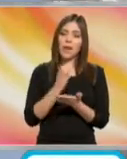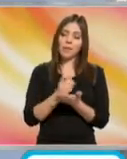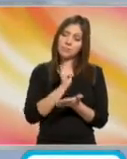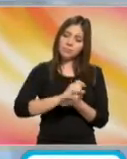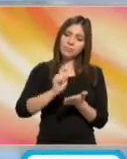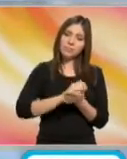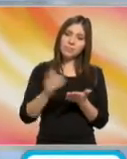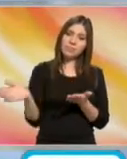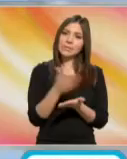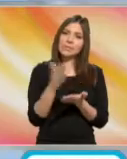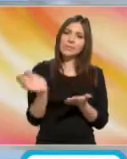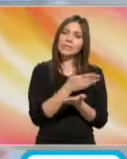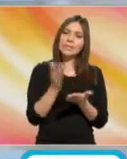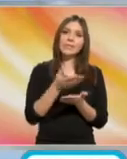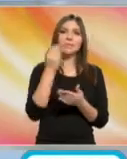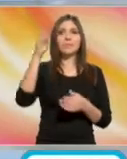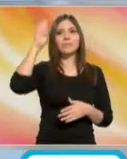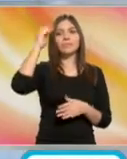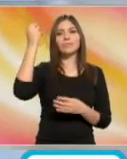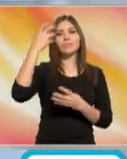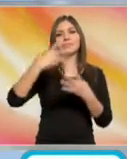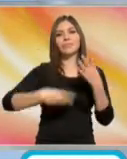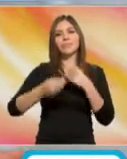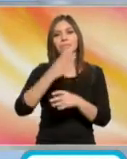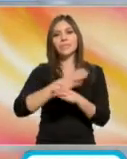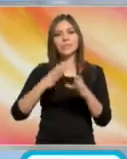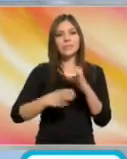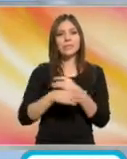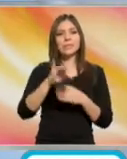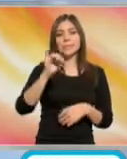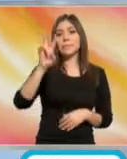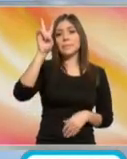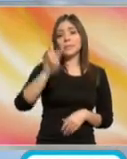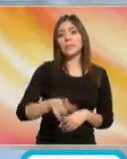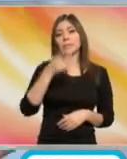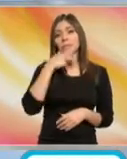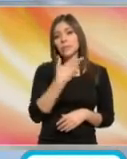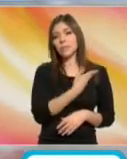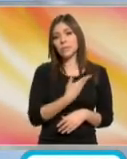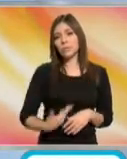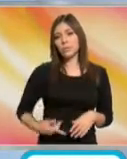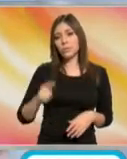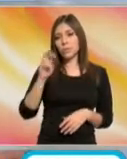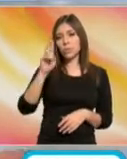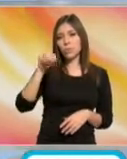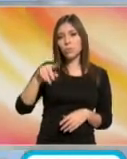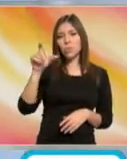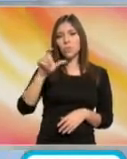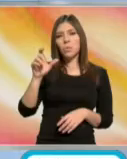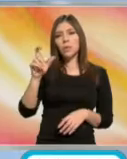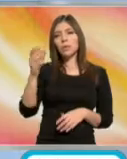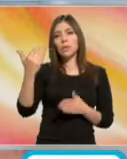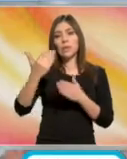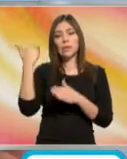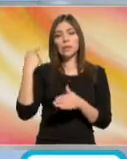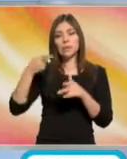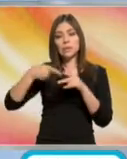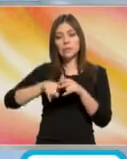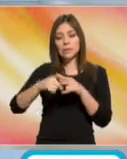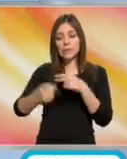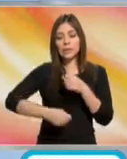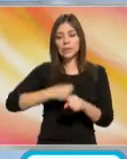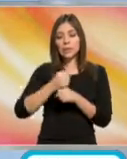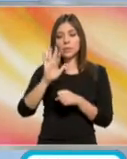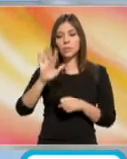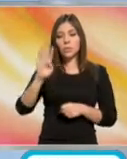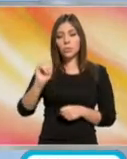bueno, la popularidad de Trump ha caído de alrededor de 59% cuando inició el año,